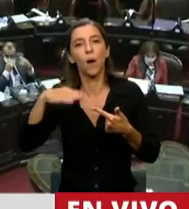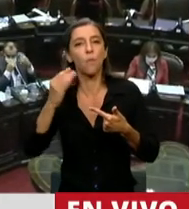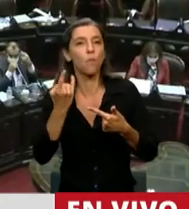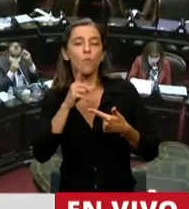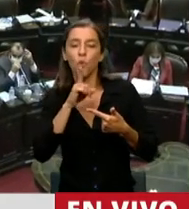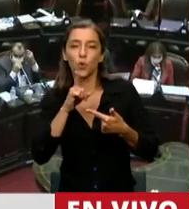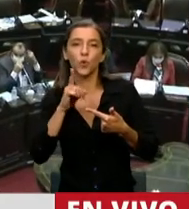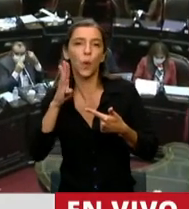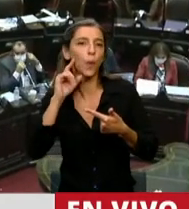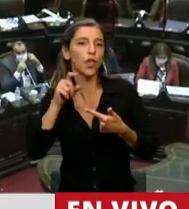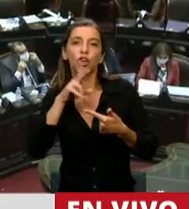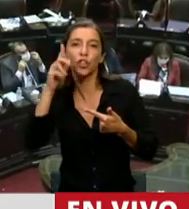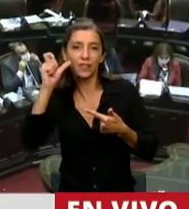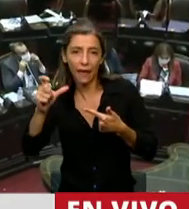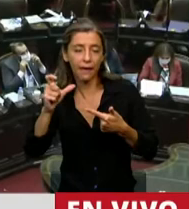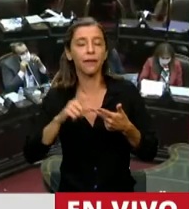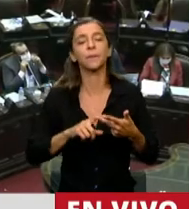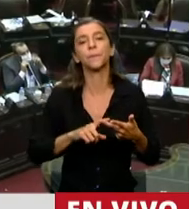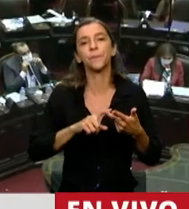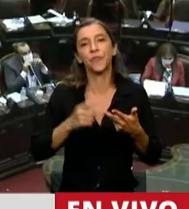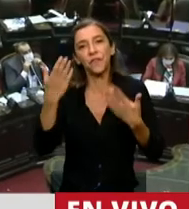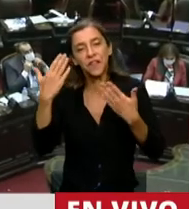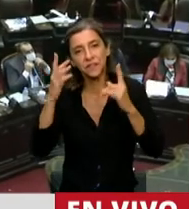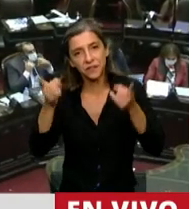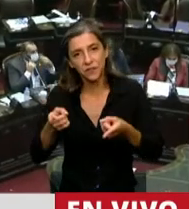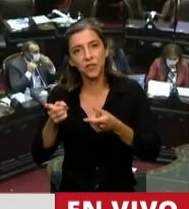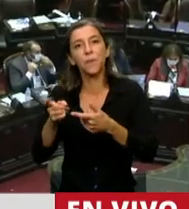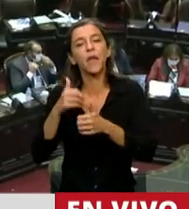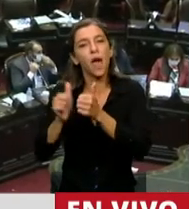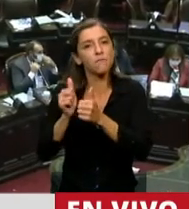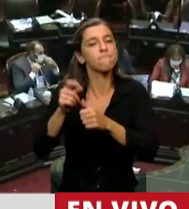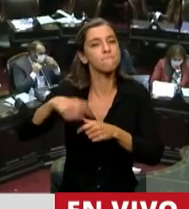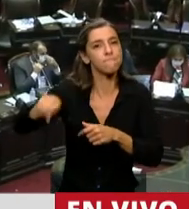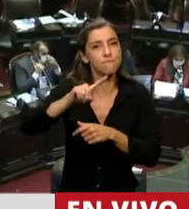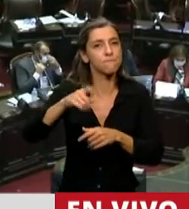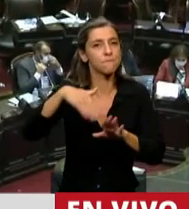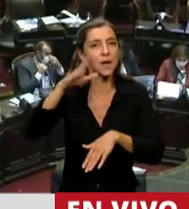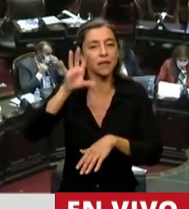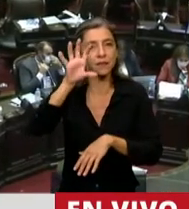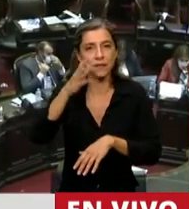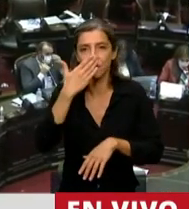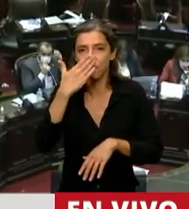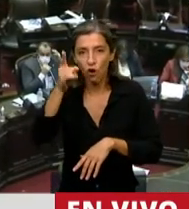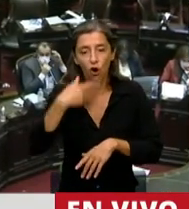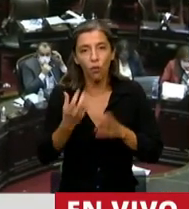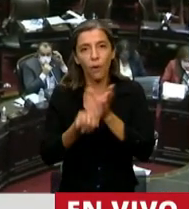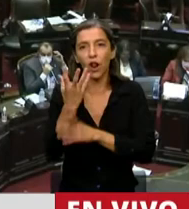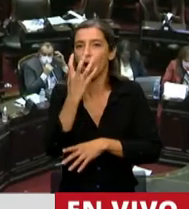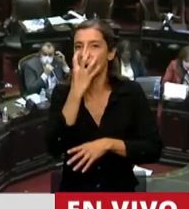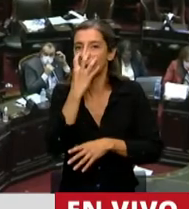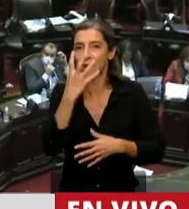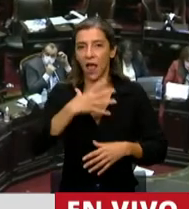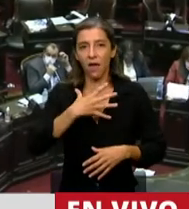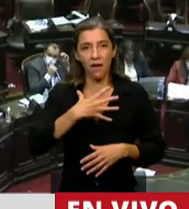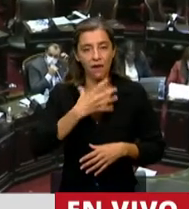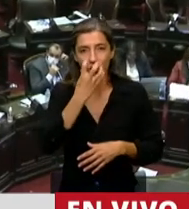Biotech. Felicitar a la industria en gran parte cordobesa de fabricación de respiradores de última tecnología que le